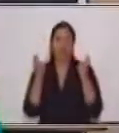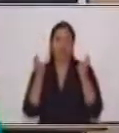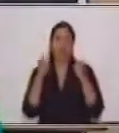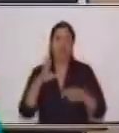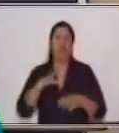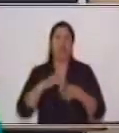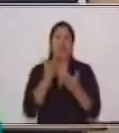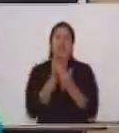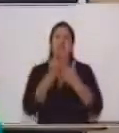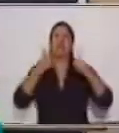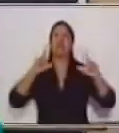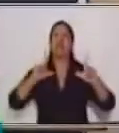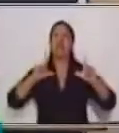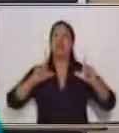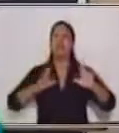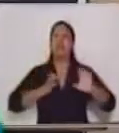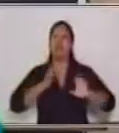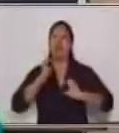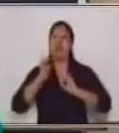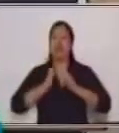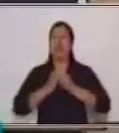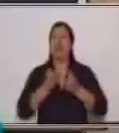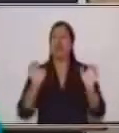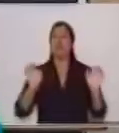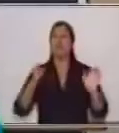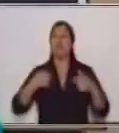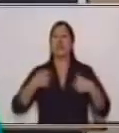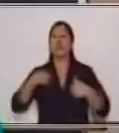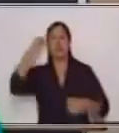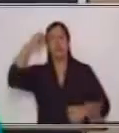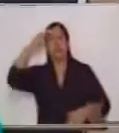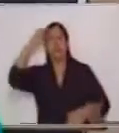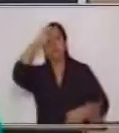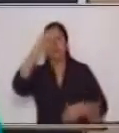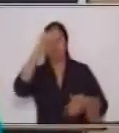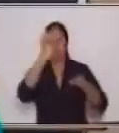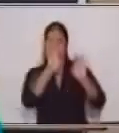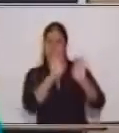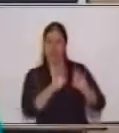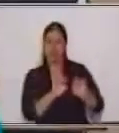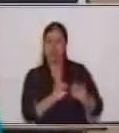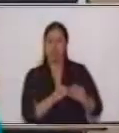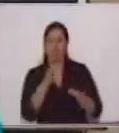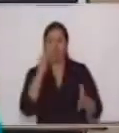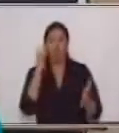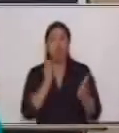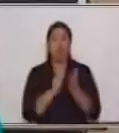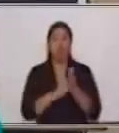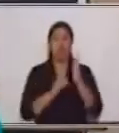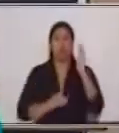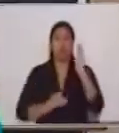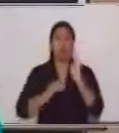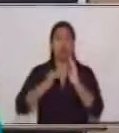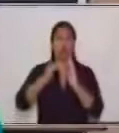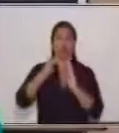practicar la redacción y la ortografía, evalúa niveles altos de conocimiento y se